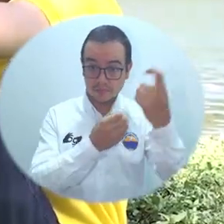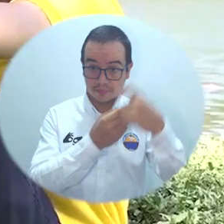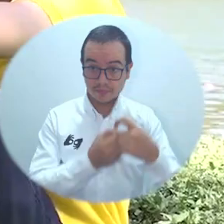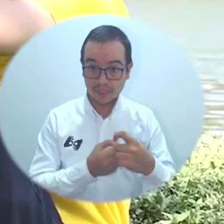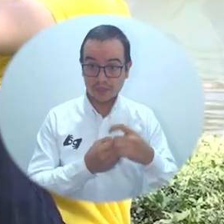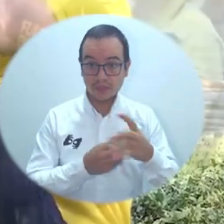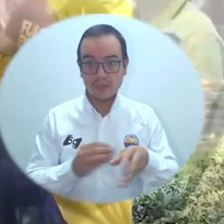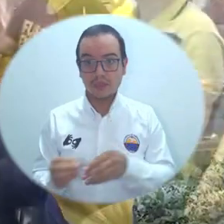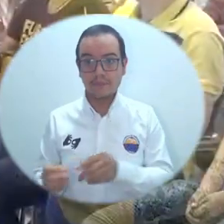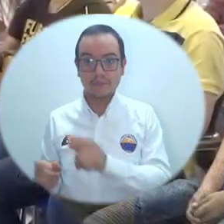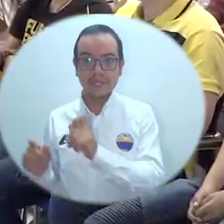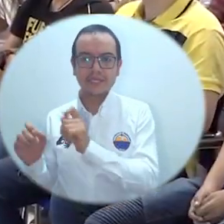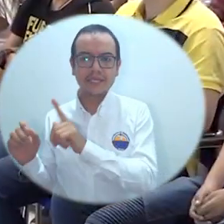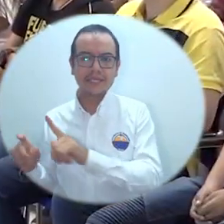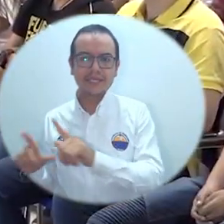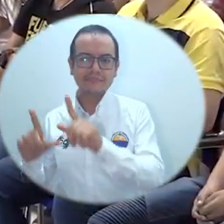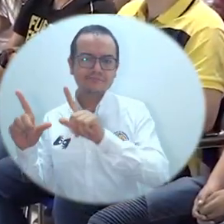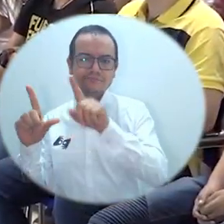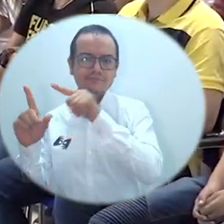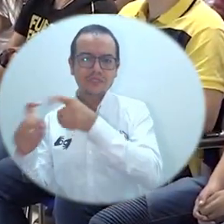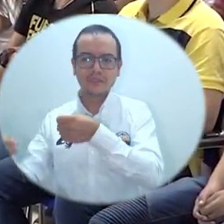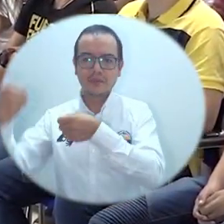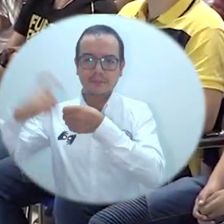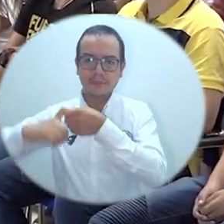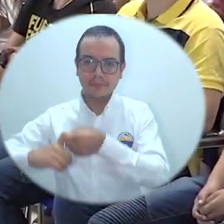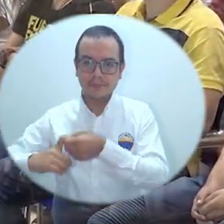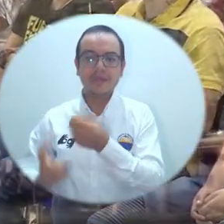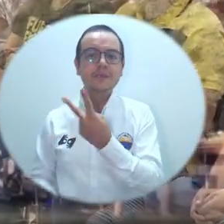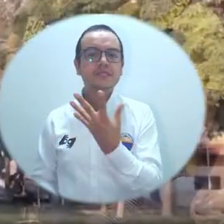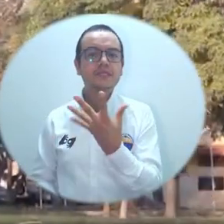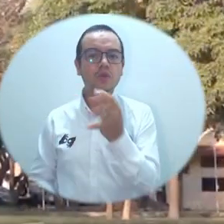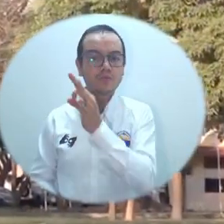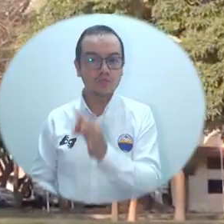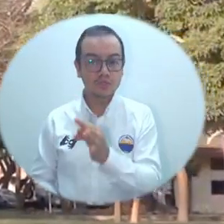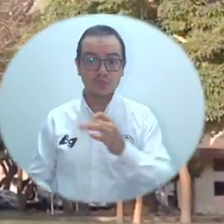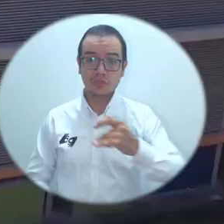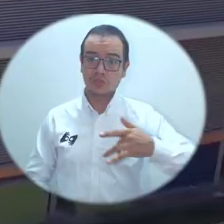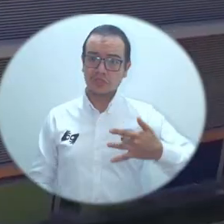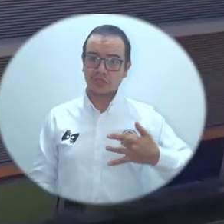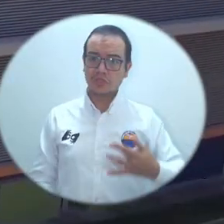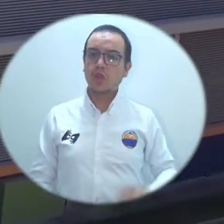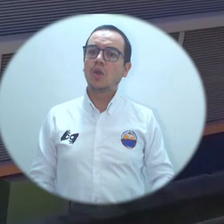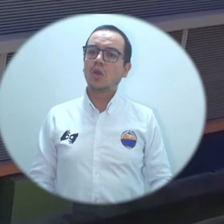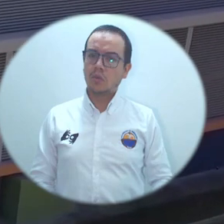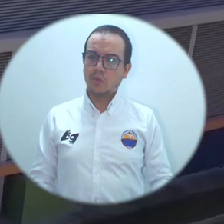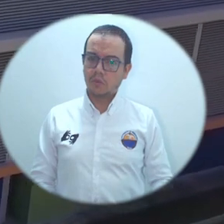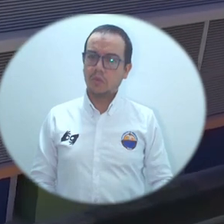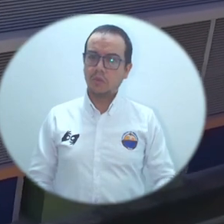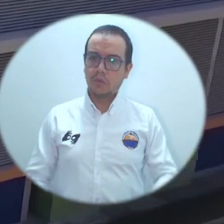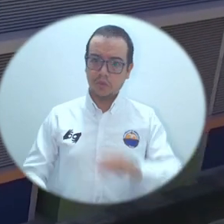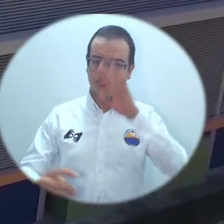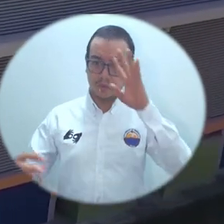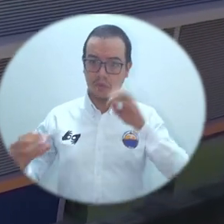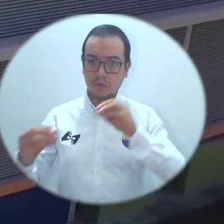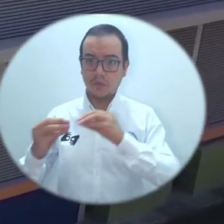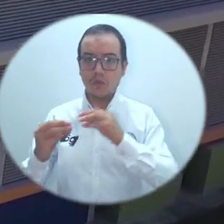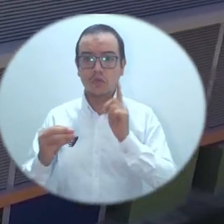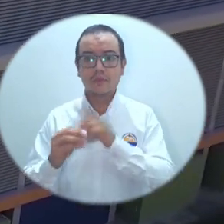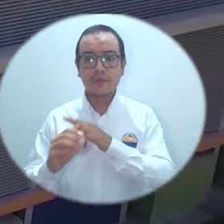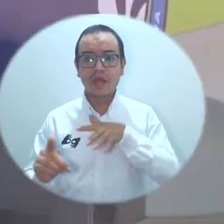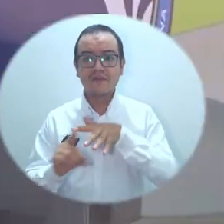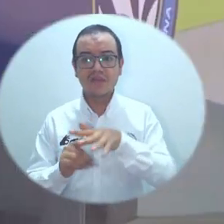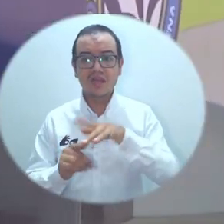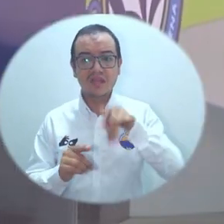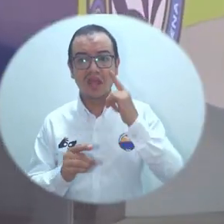y a los estudiantes de posgrado en un 25%. Me parece una decisión acertada, pues no pone en riesgo otros